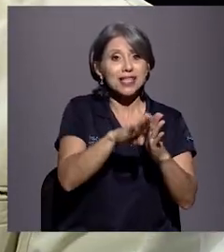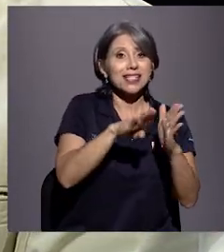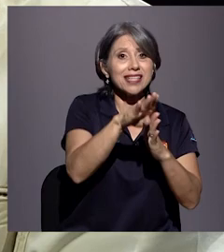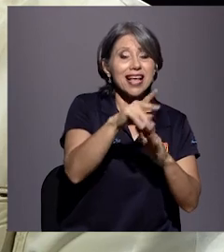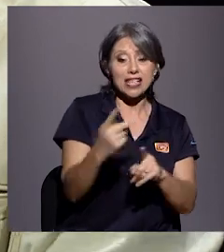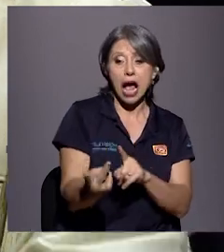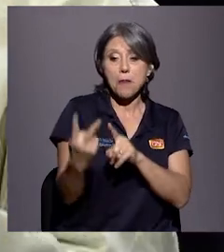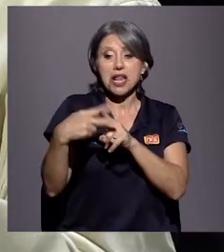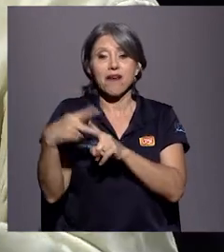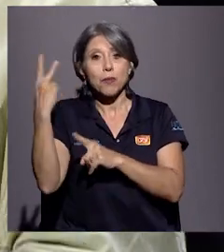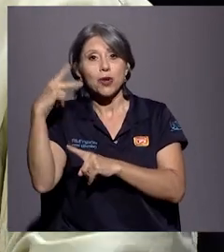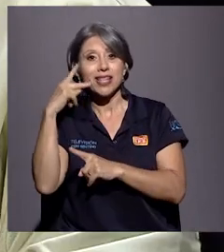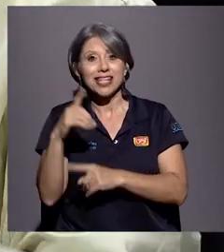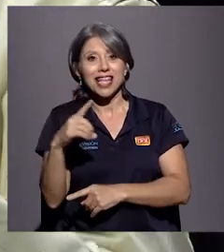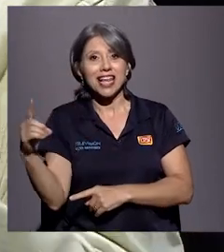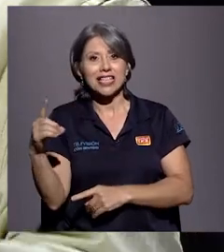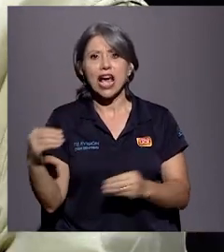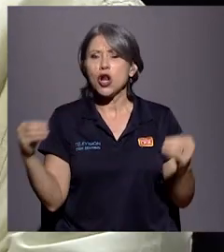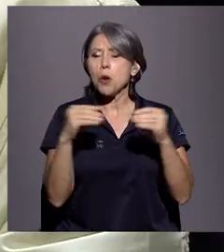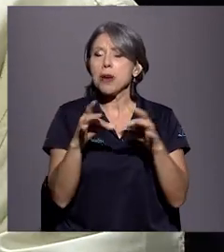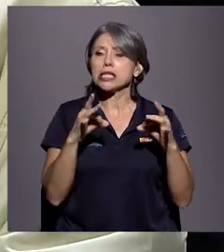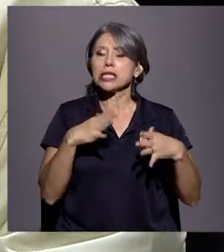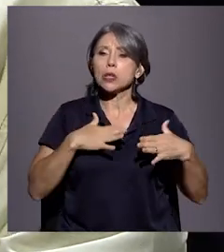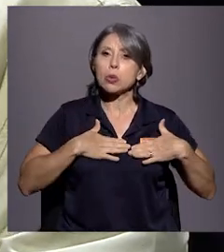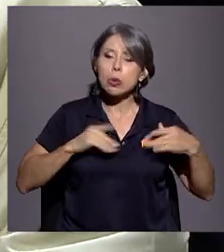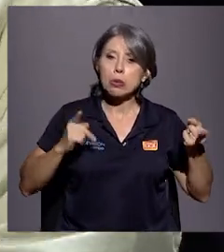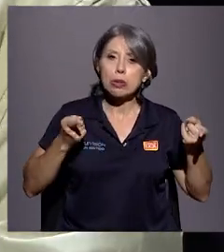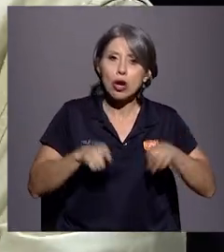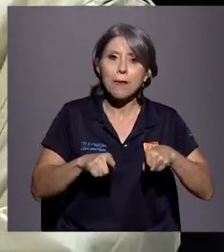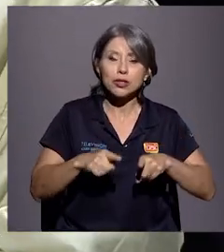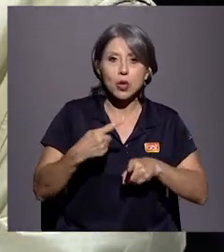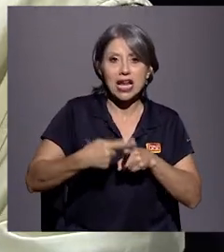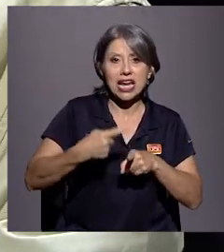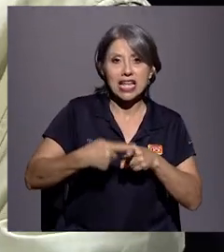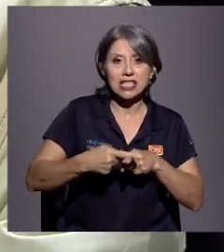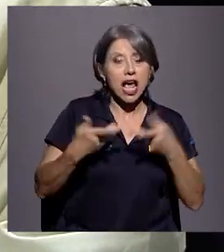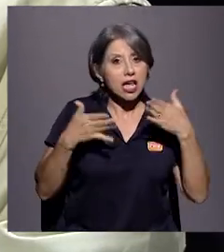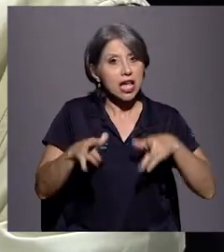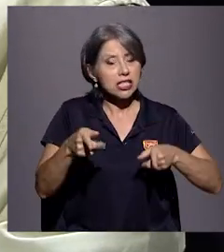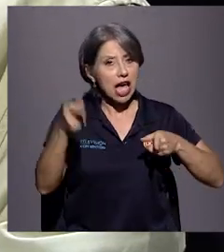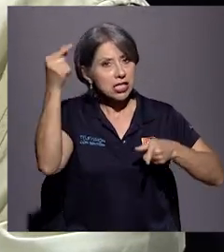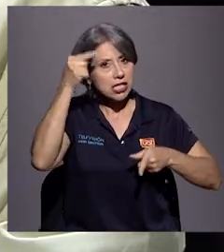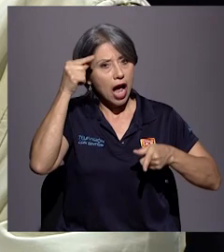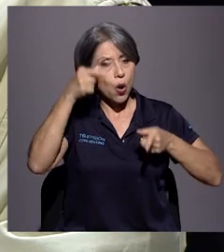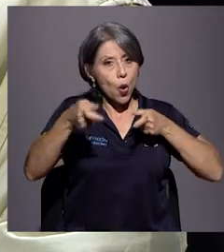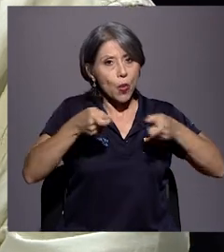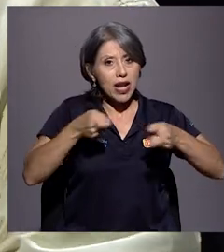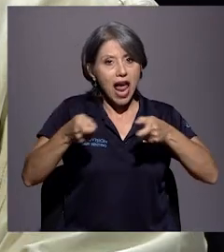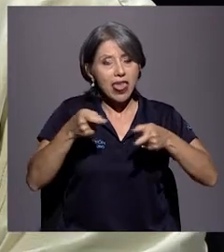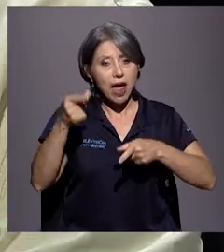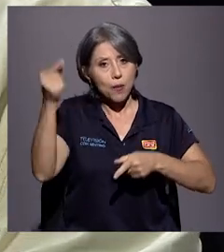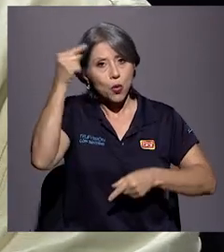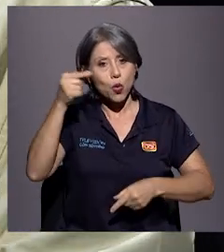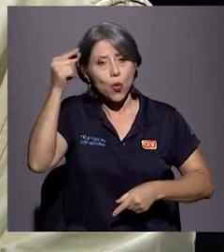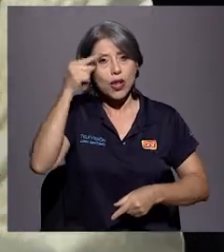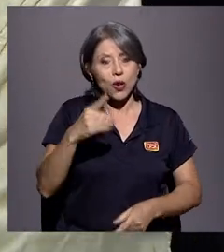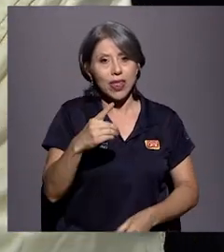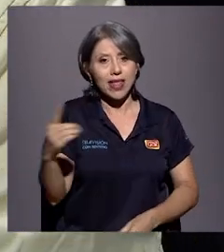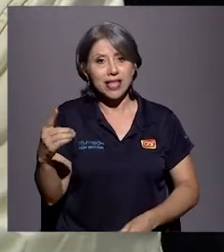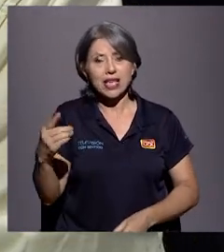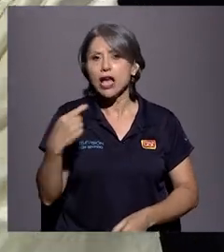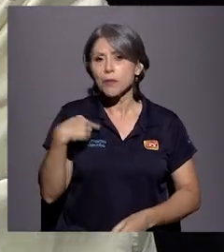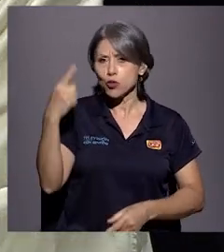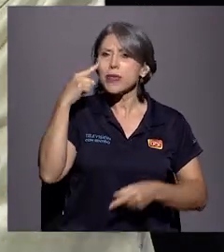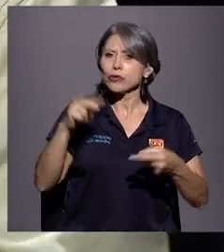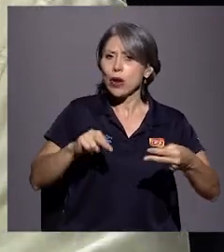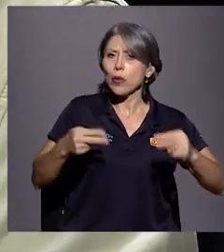de derecha. El caso más cruel fue lo de Grecia, que ahora ya está gobernada por un gobierno de derecha. Yo pienso que, al